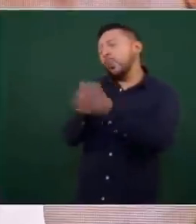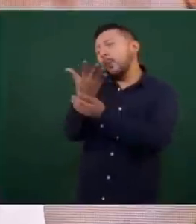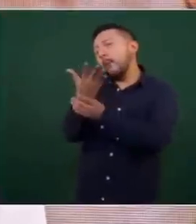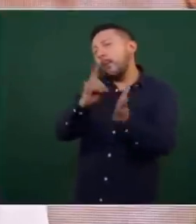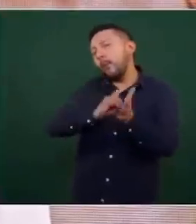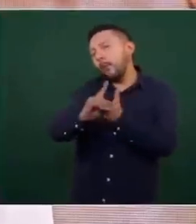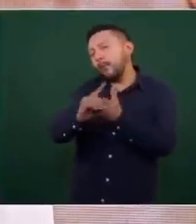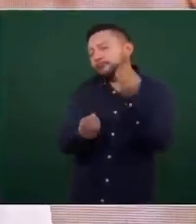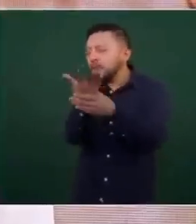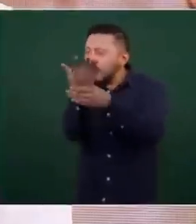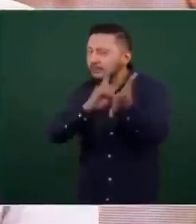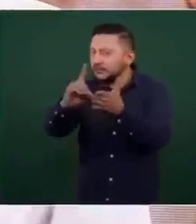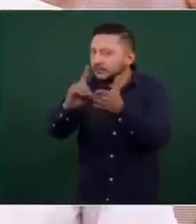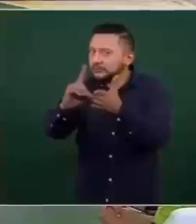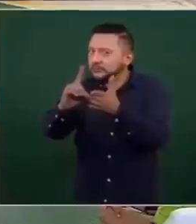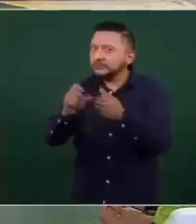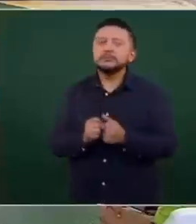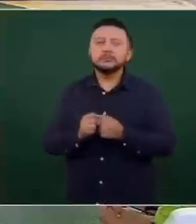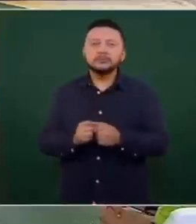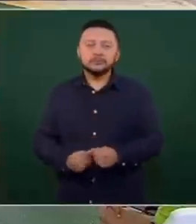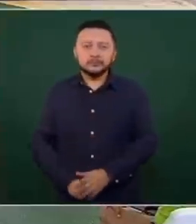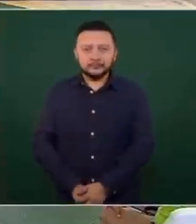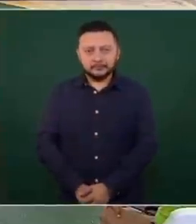derechos. Entonces,